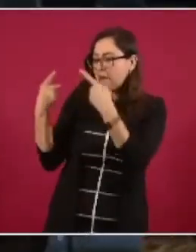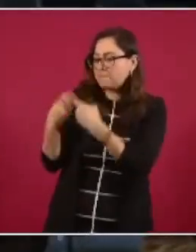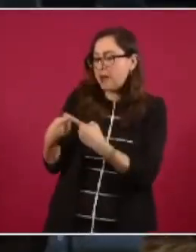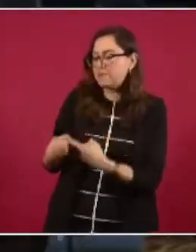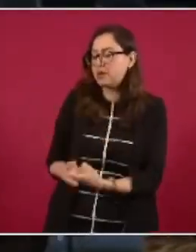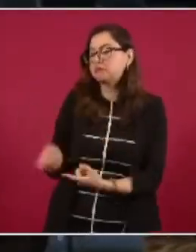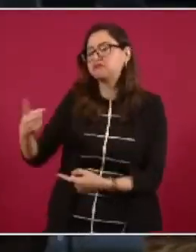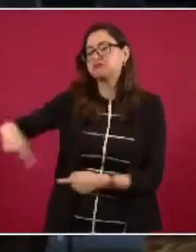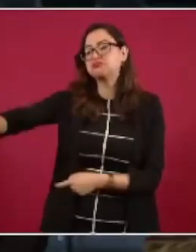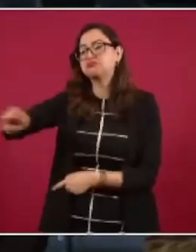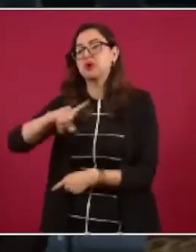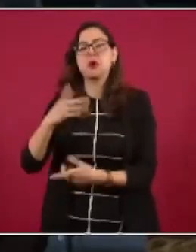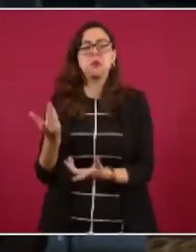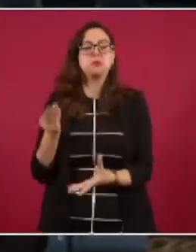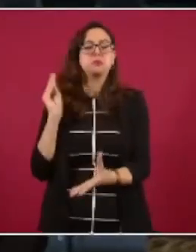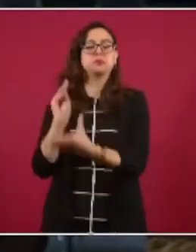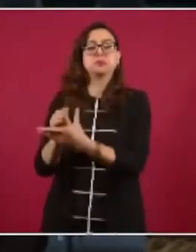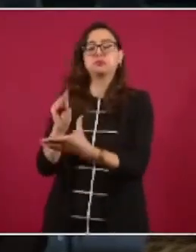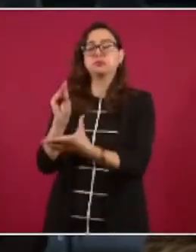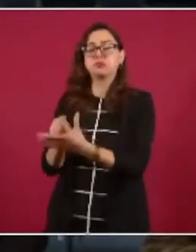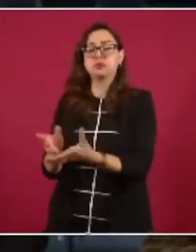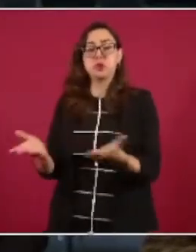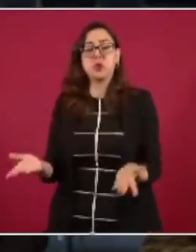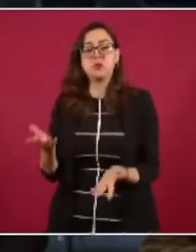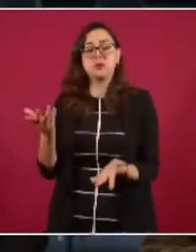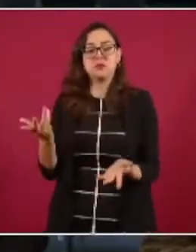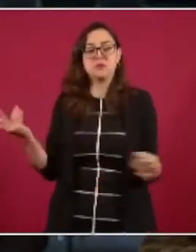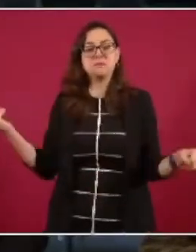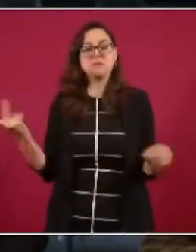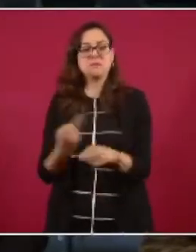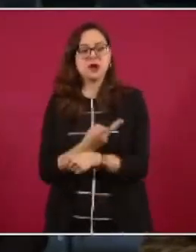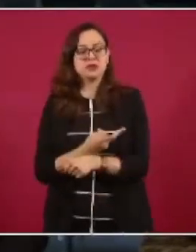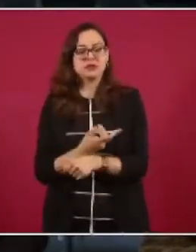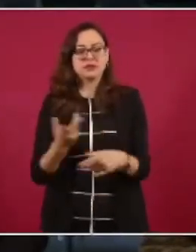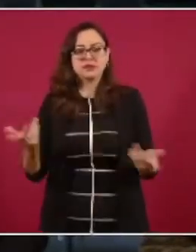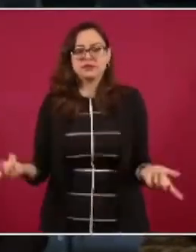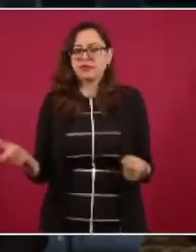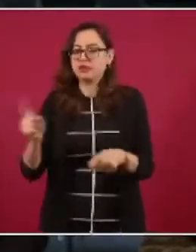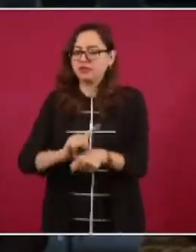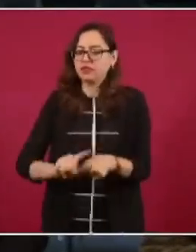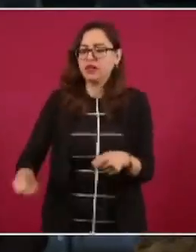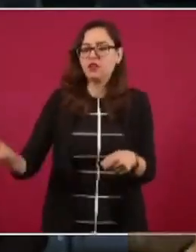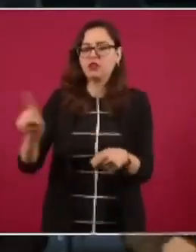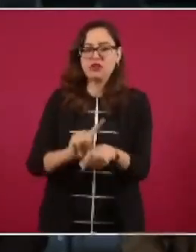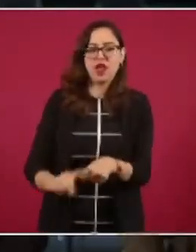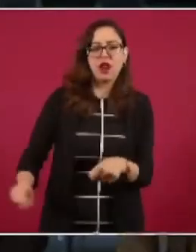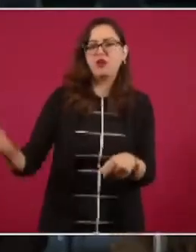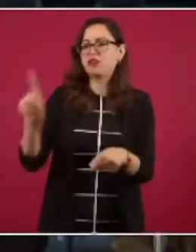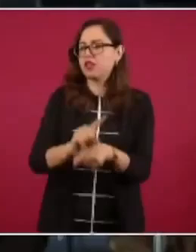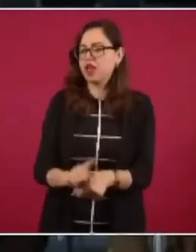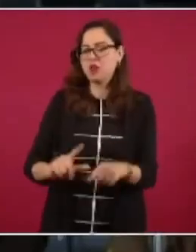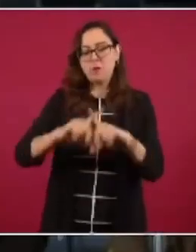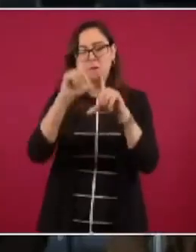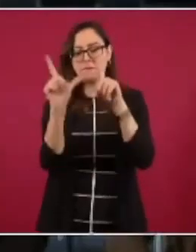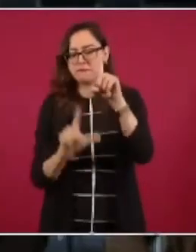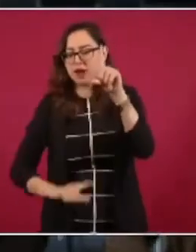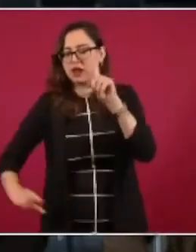pueden decidir como quieran. Hay millones de juicios en los tribunales